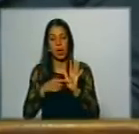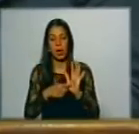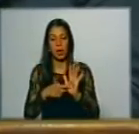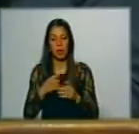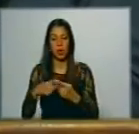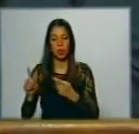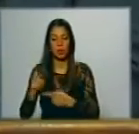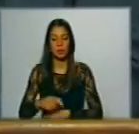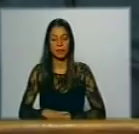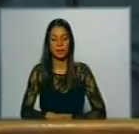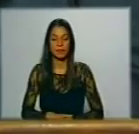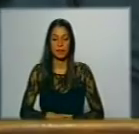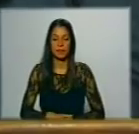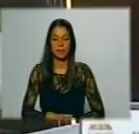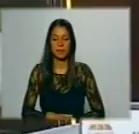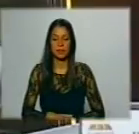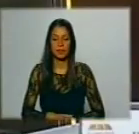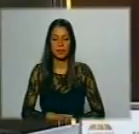todo.